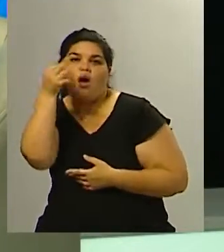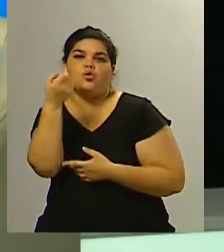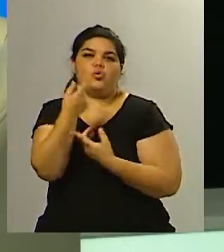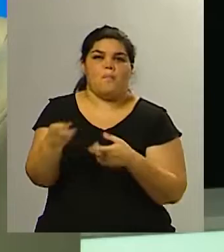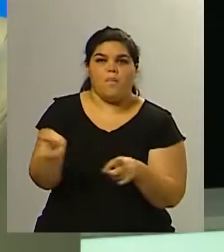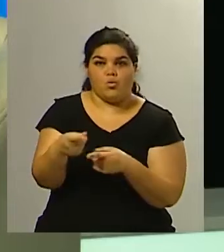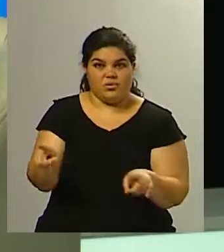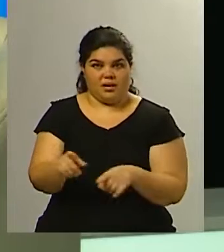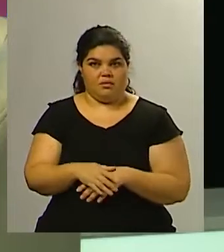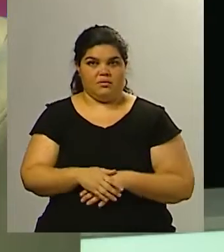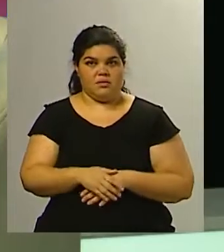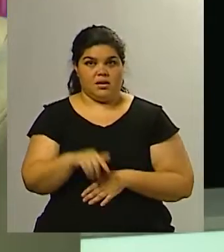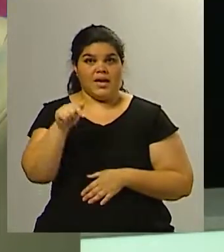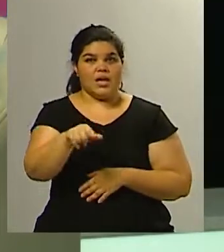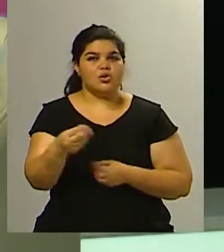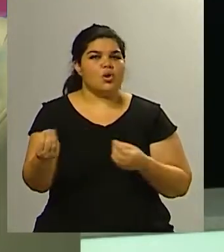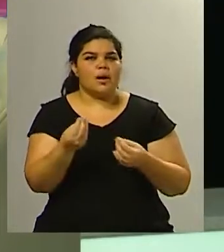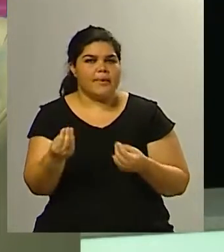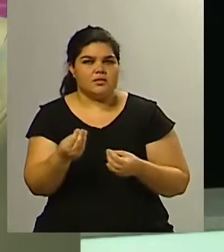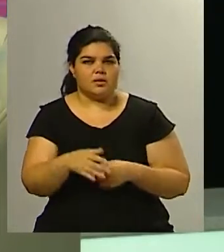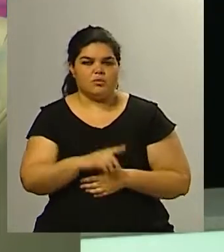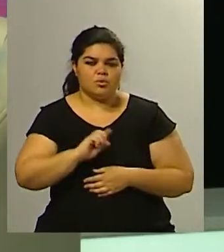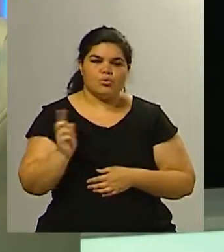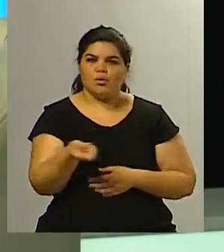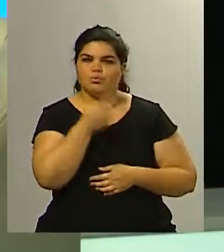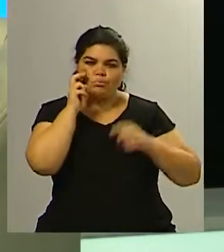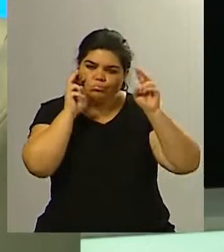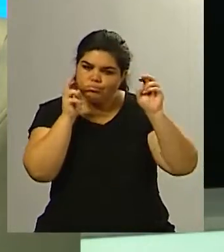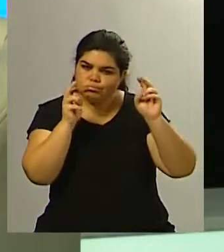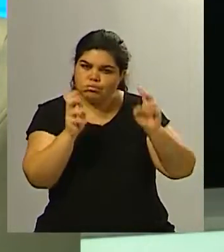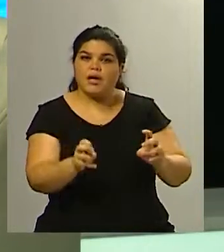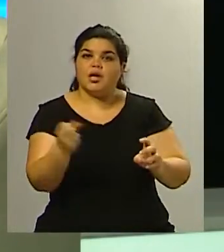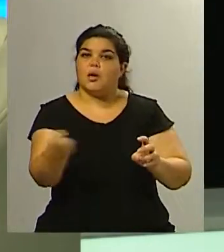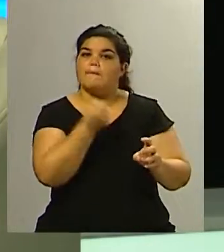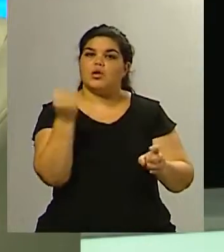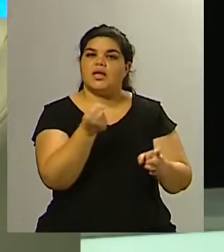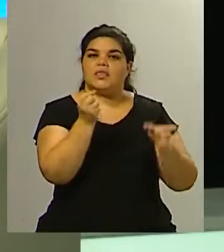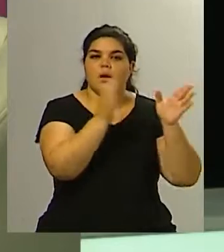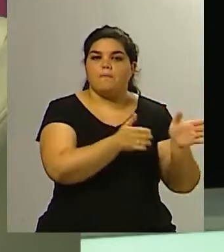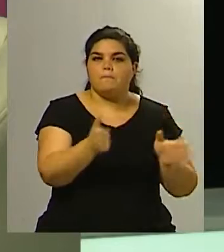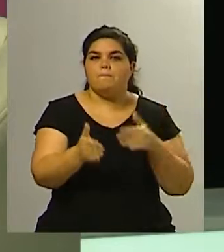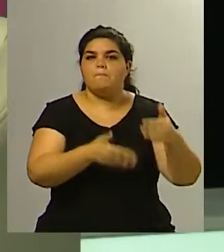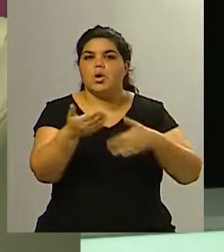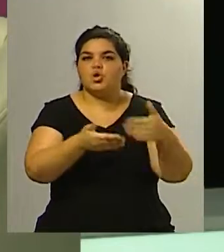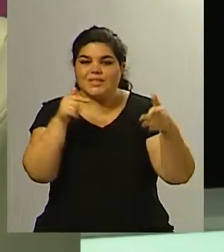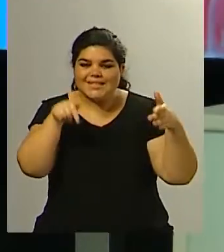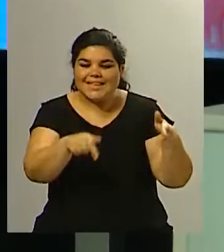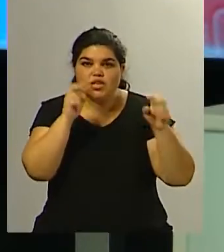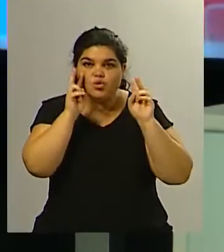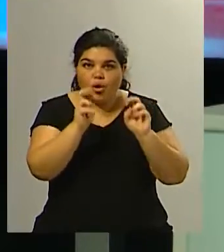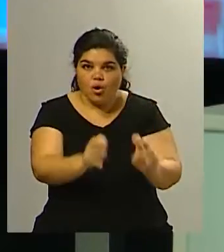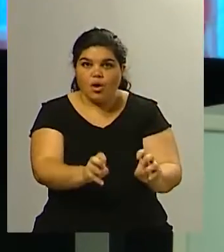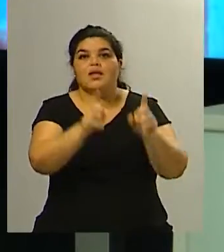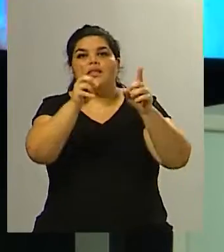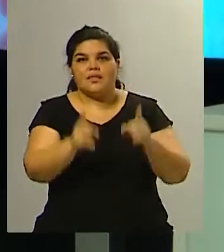una perspectiva formativa, es decir, que hacemos mucho hincapié en el proceso, pero que también tienen evaluaciones